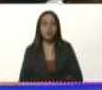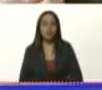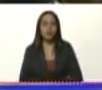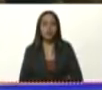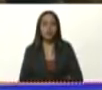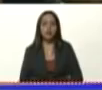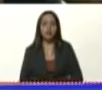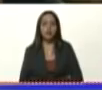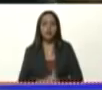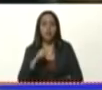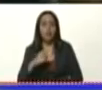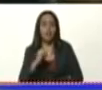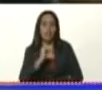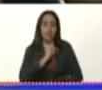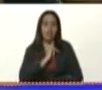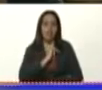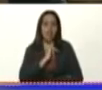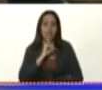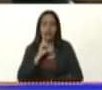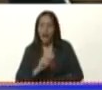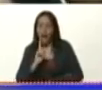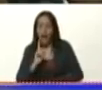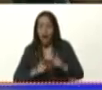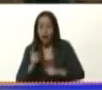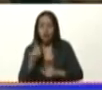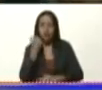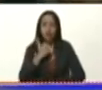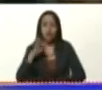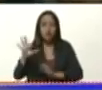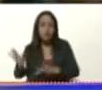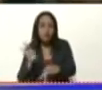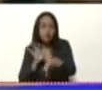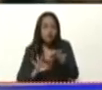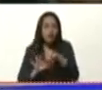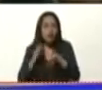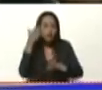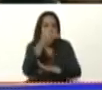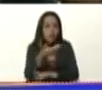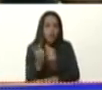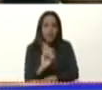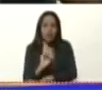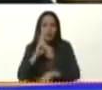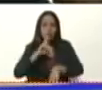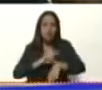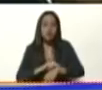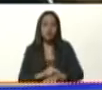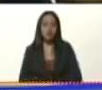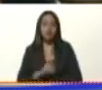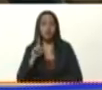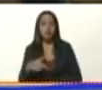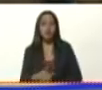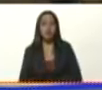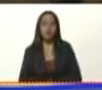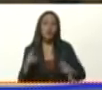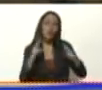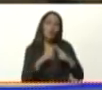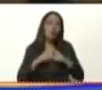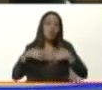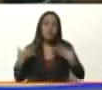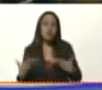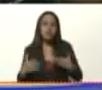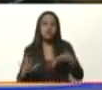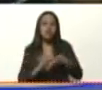la identificación de síntomas para acudir de manera inmediata al médico y, por supuesto, conocer qué es lo que llamamos un